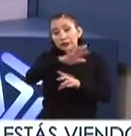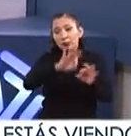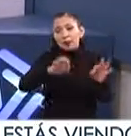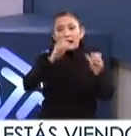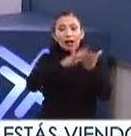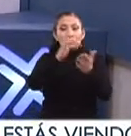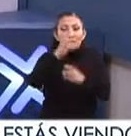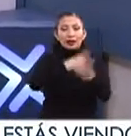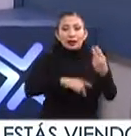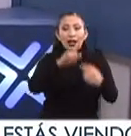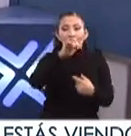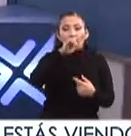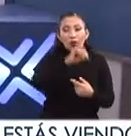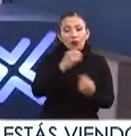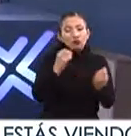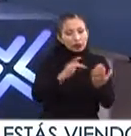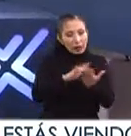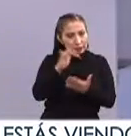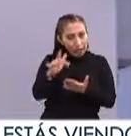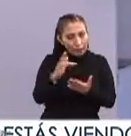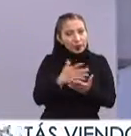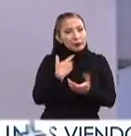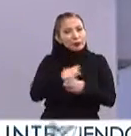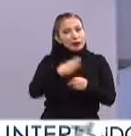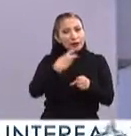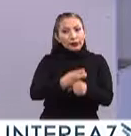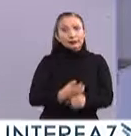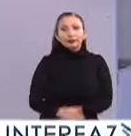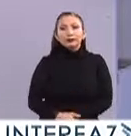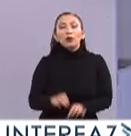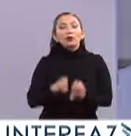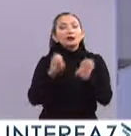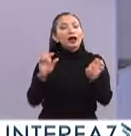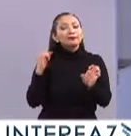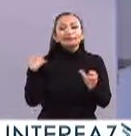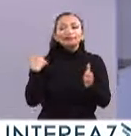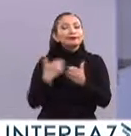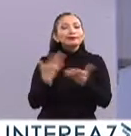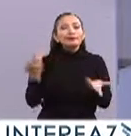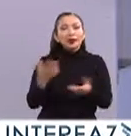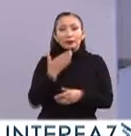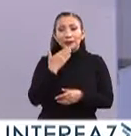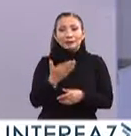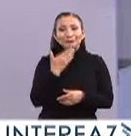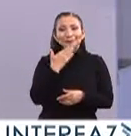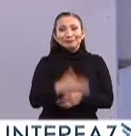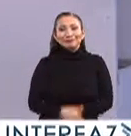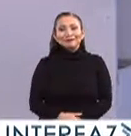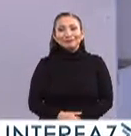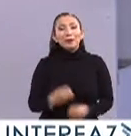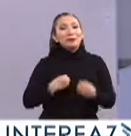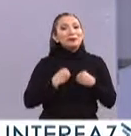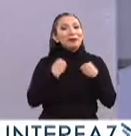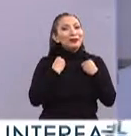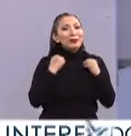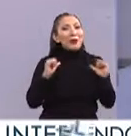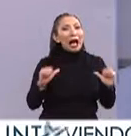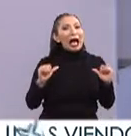Gracias por estar con nosotros, León. Al contrario, muchísimas gracias por la invitación. ¿Cómo has estado últimamente? Bien.